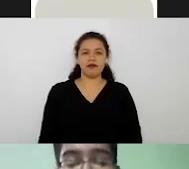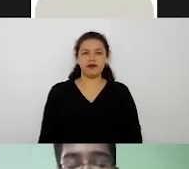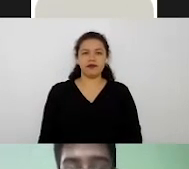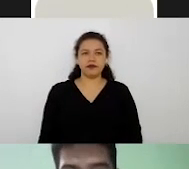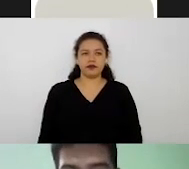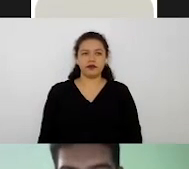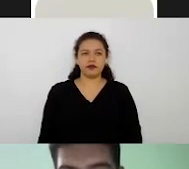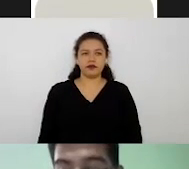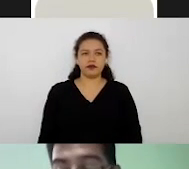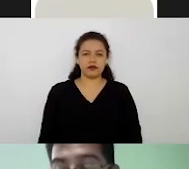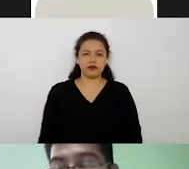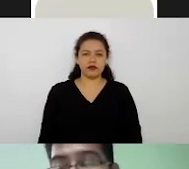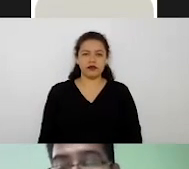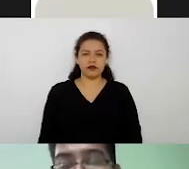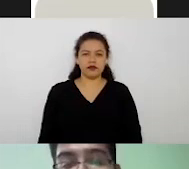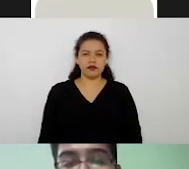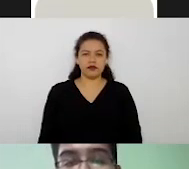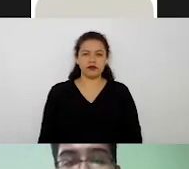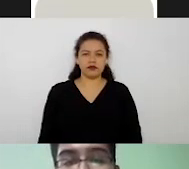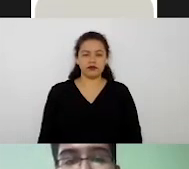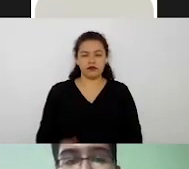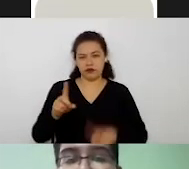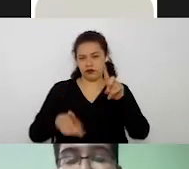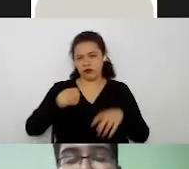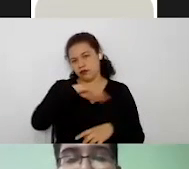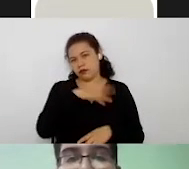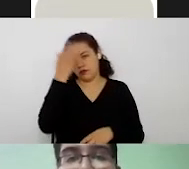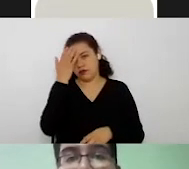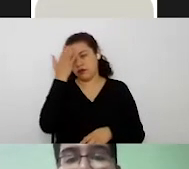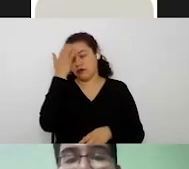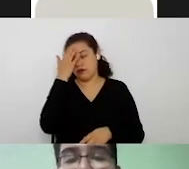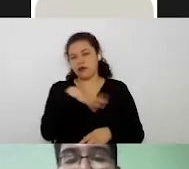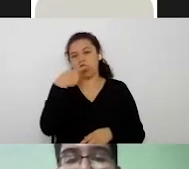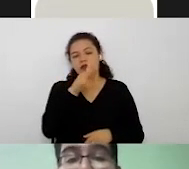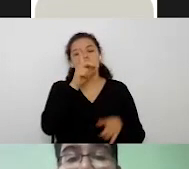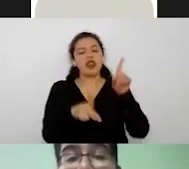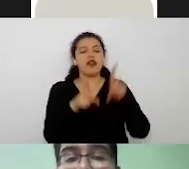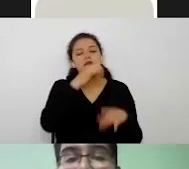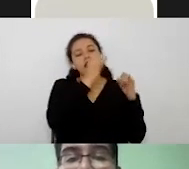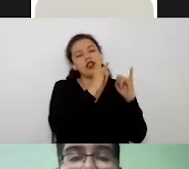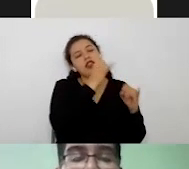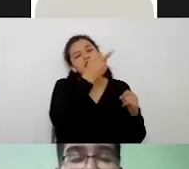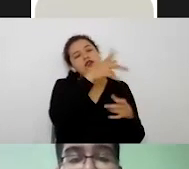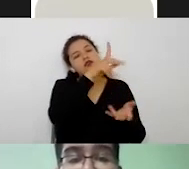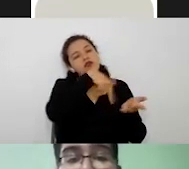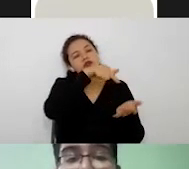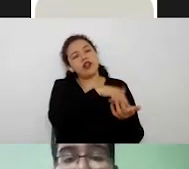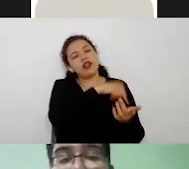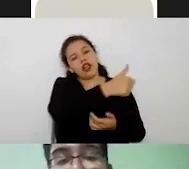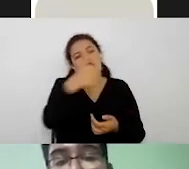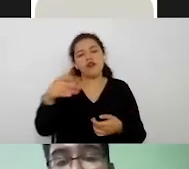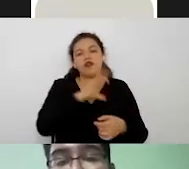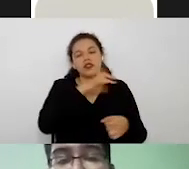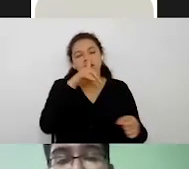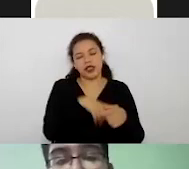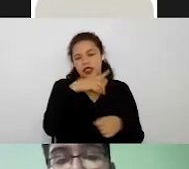les digo, esto, a pesar de que tenemos el conocimiento, depende individualmente del lugar en donde en donde se encuentren.